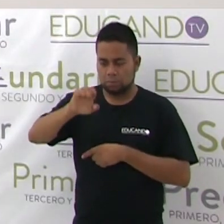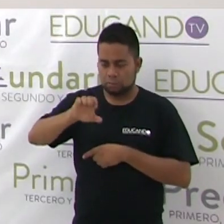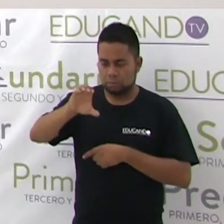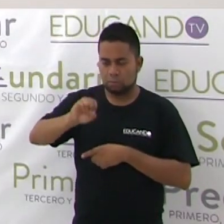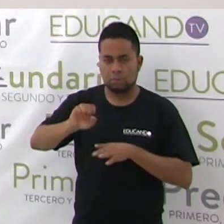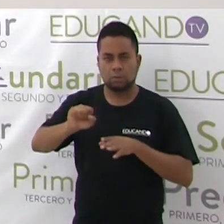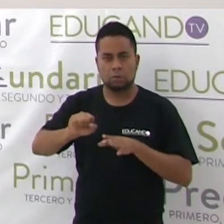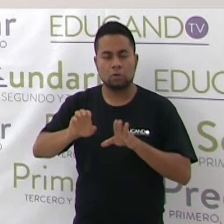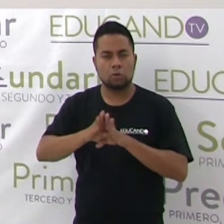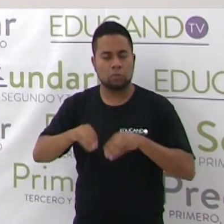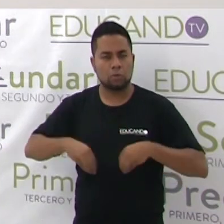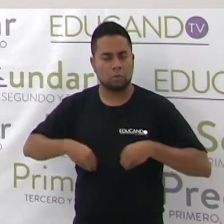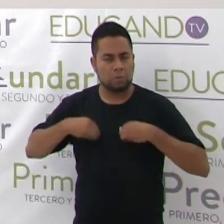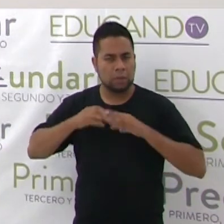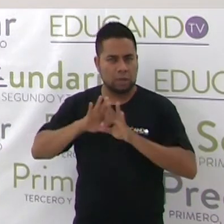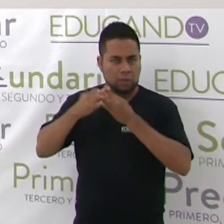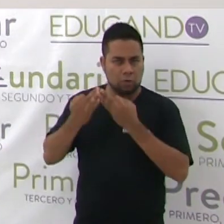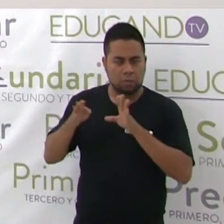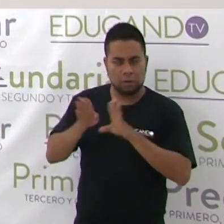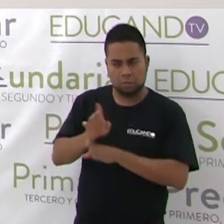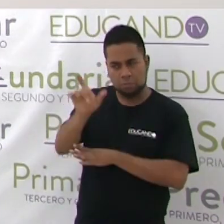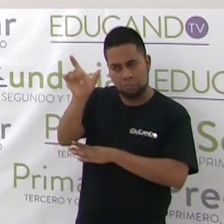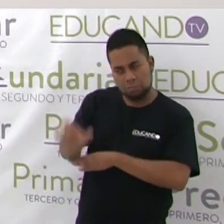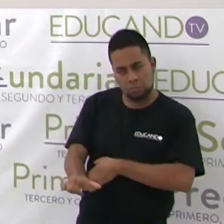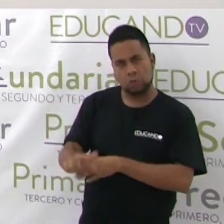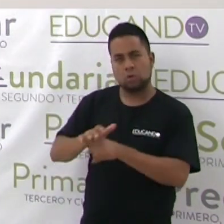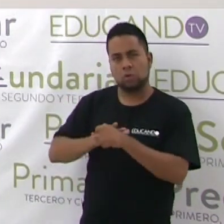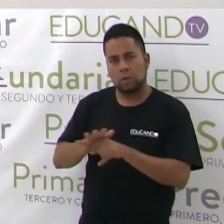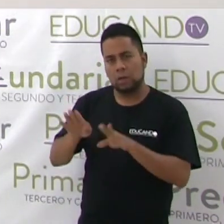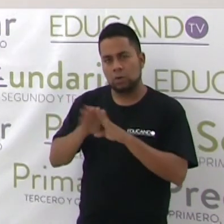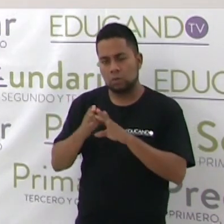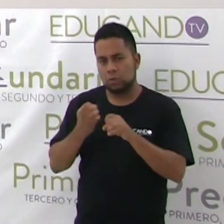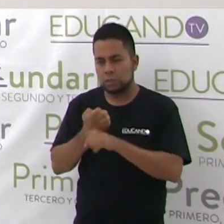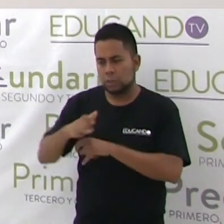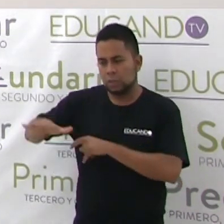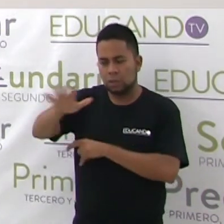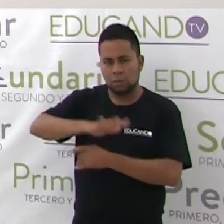de vida y cómo son ellos lo que representan como estado.